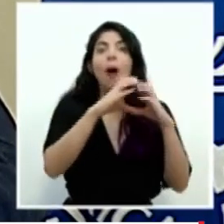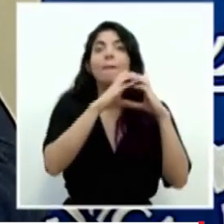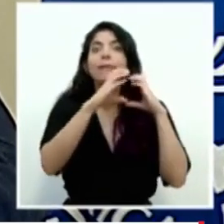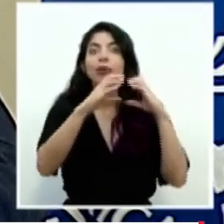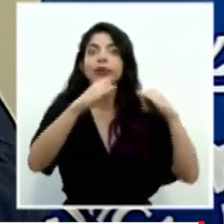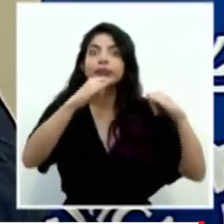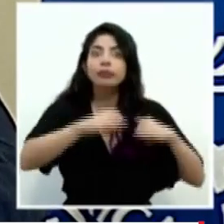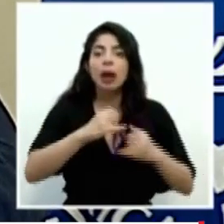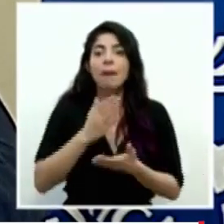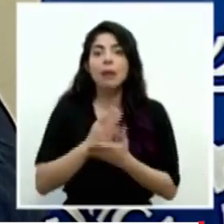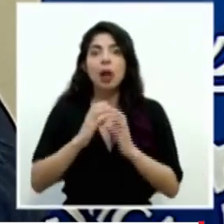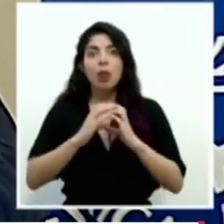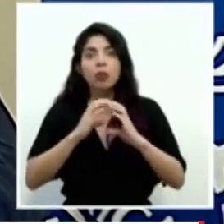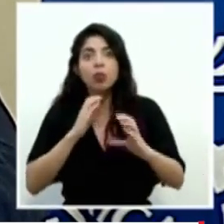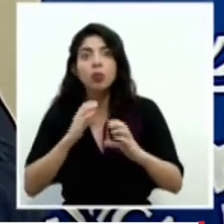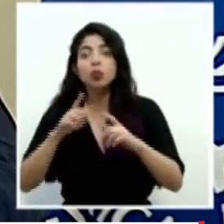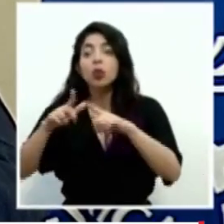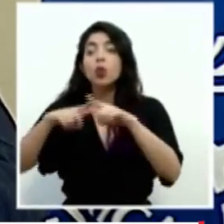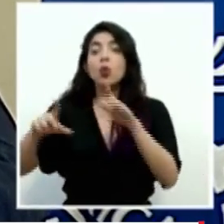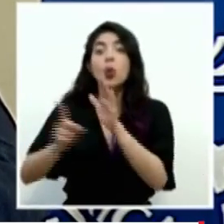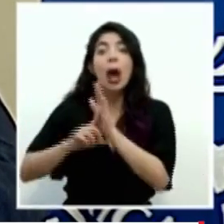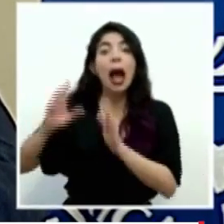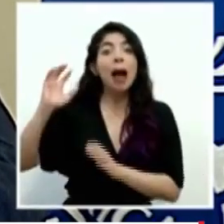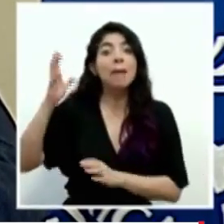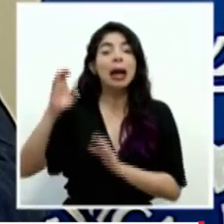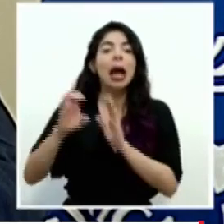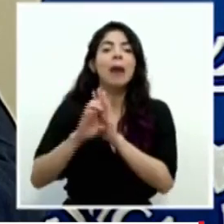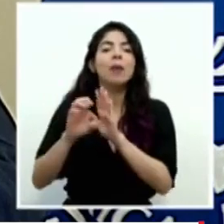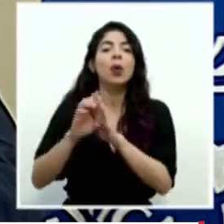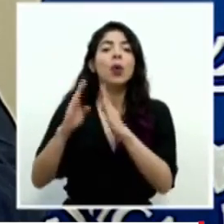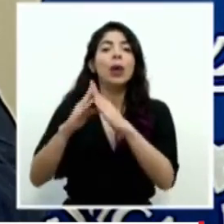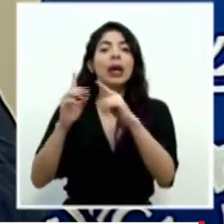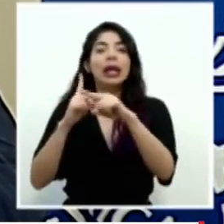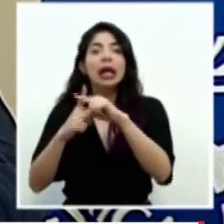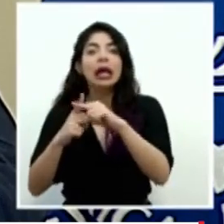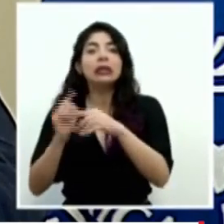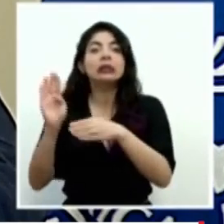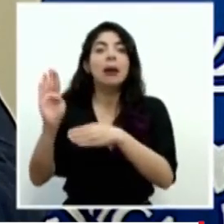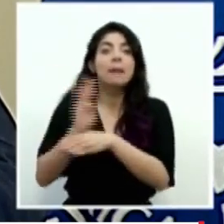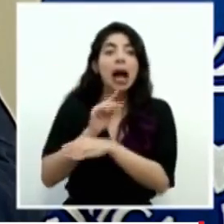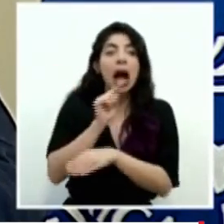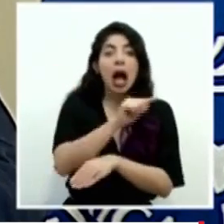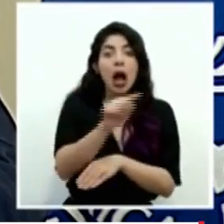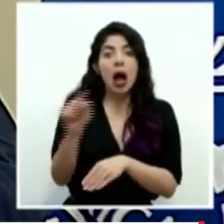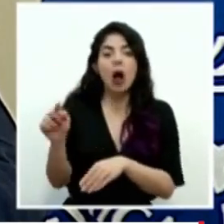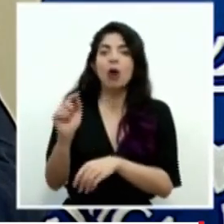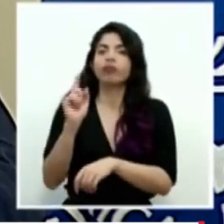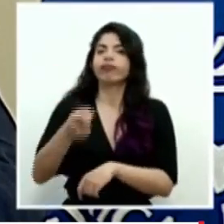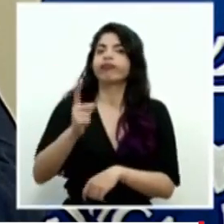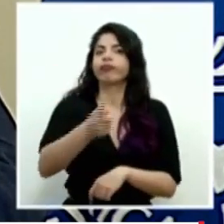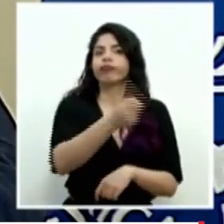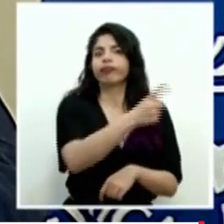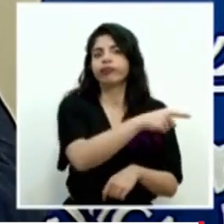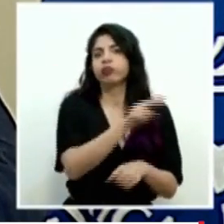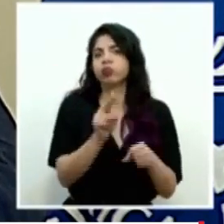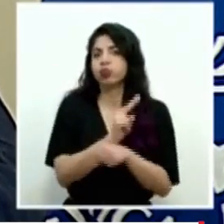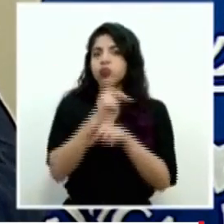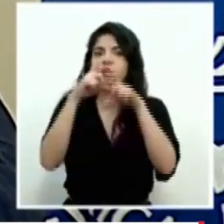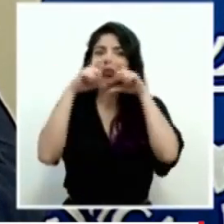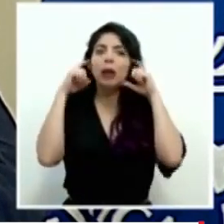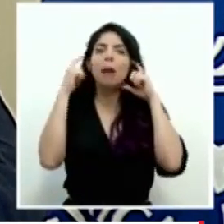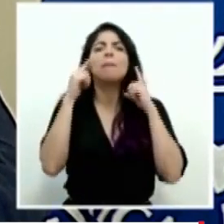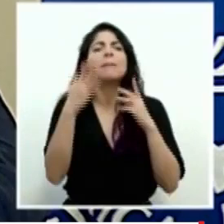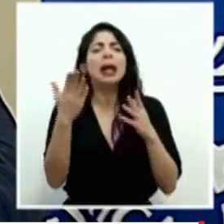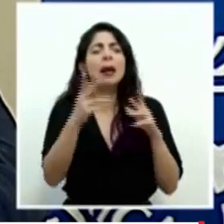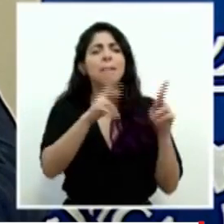buses, paradas de buses, en los lugares de alerta amarilla, por ejemplo, en iglesias, ¿verdad?, en bancos. Ya todo eso se ha ido poniendo como obligatorio para que la